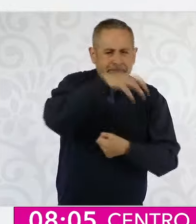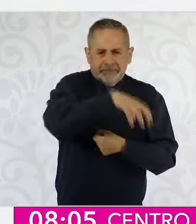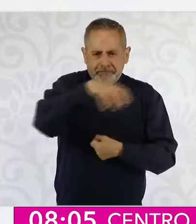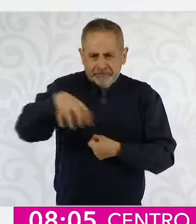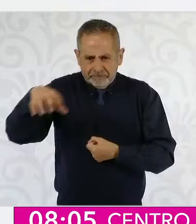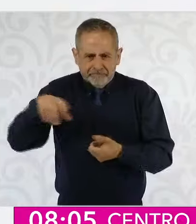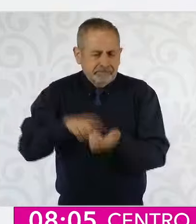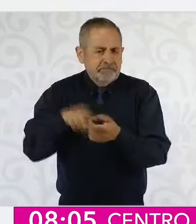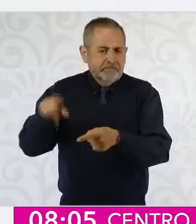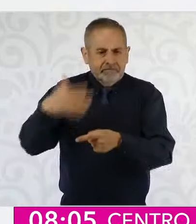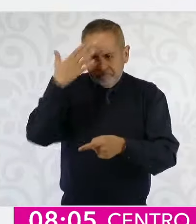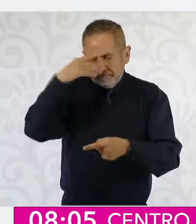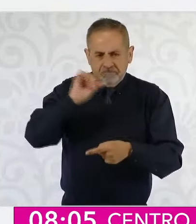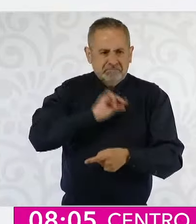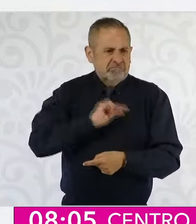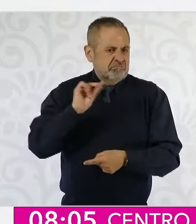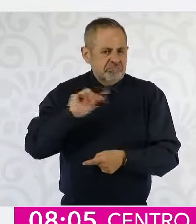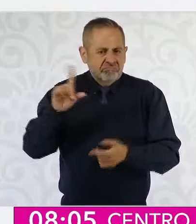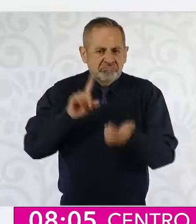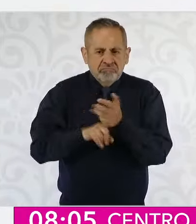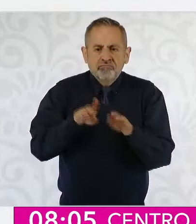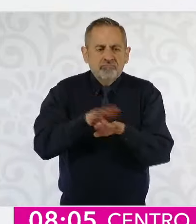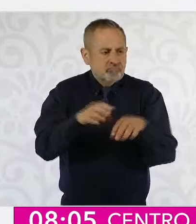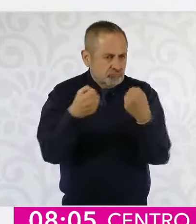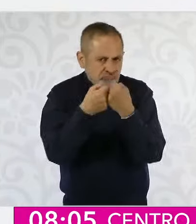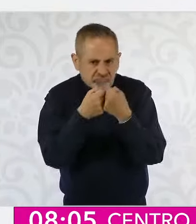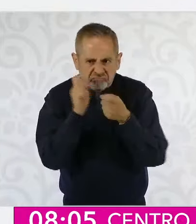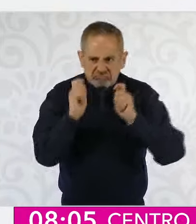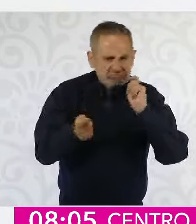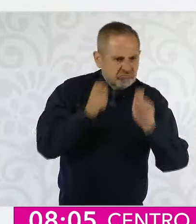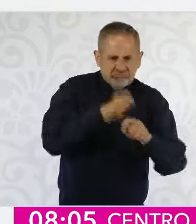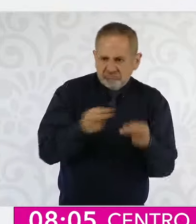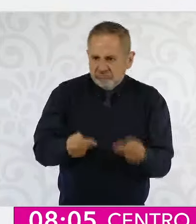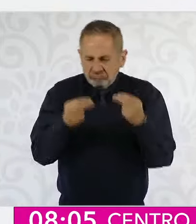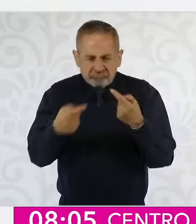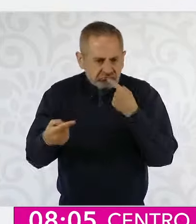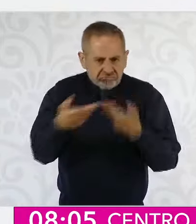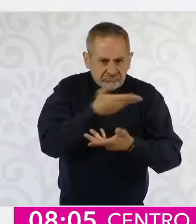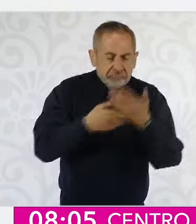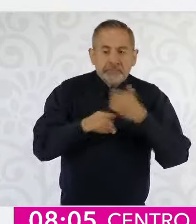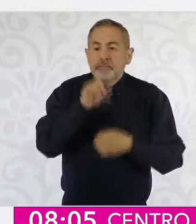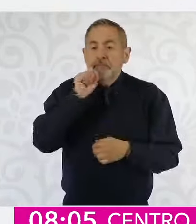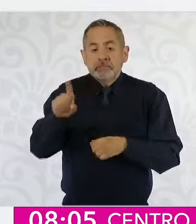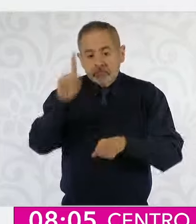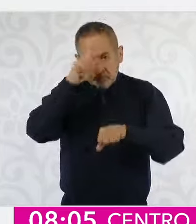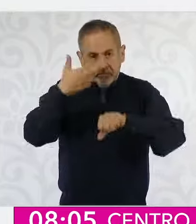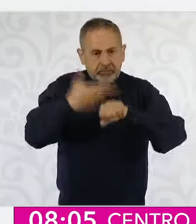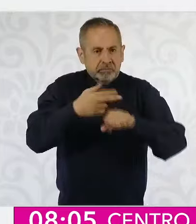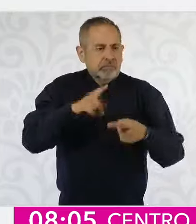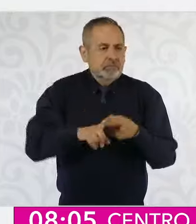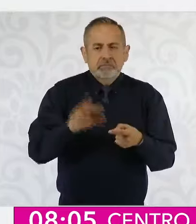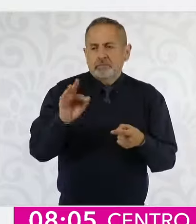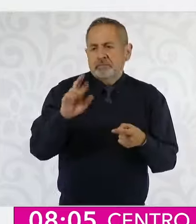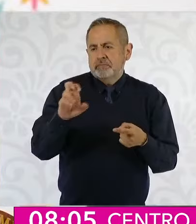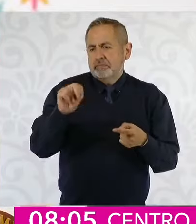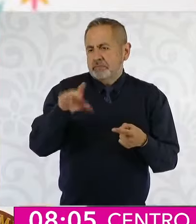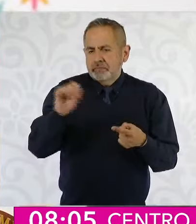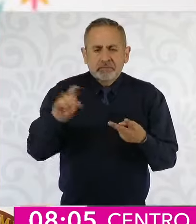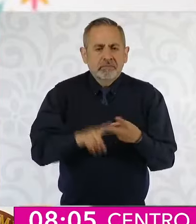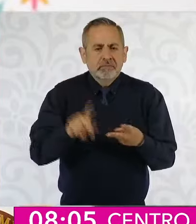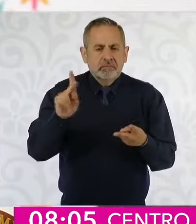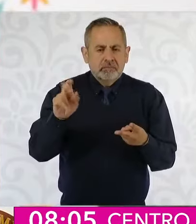es especialista en desarrollo económico fronterizo, también es consejera de empresas como Fresnillo,